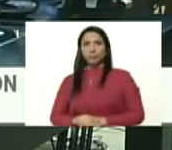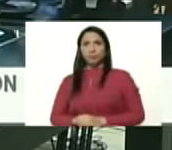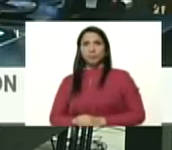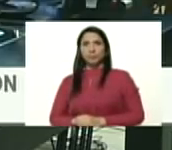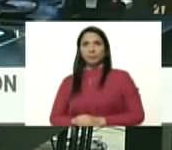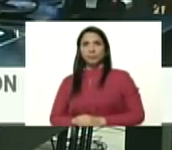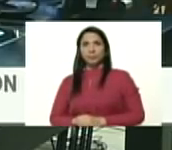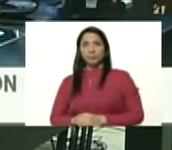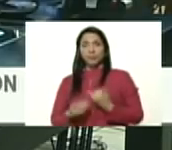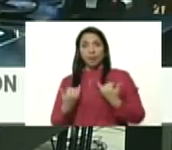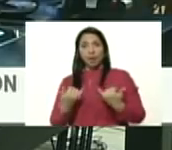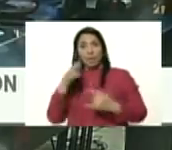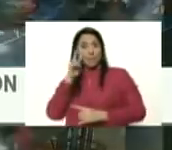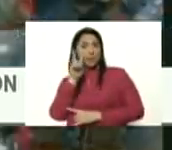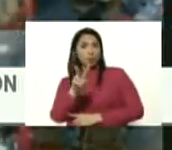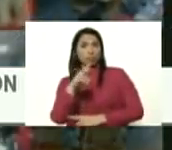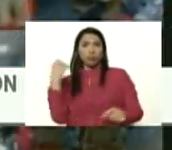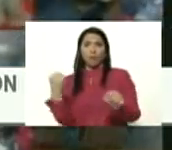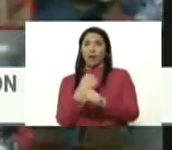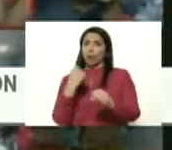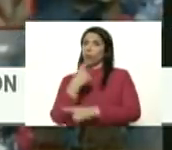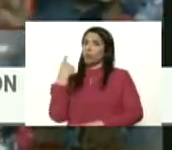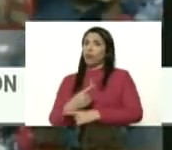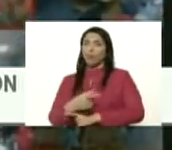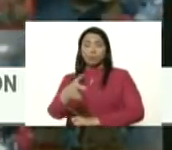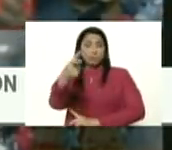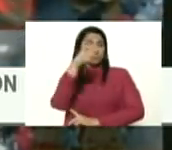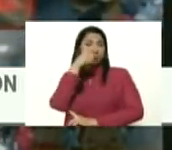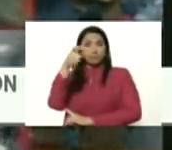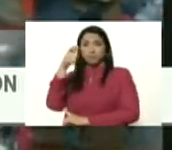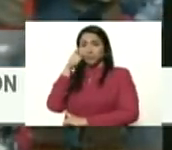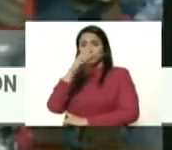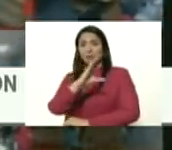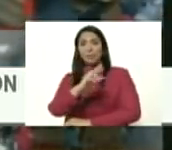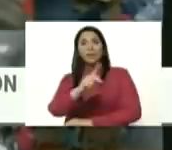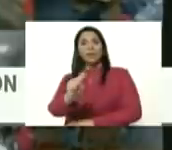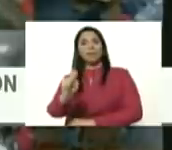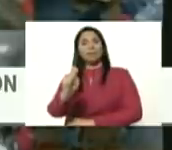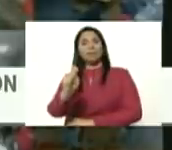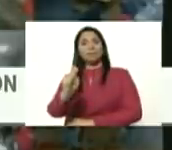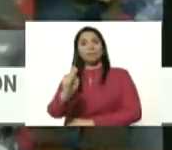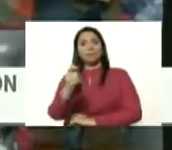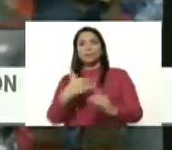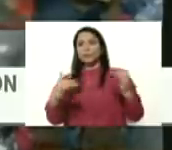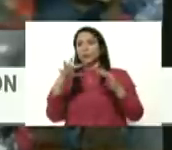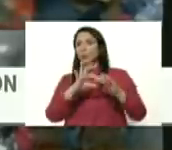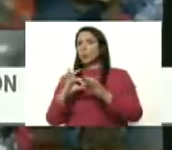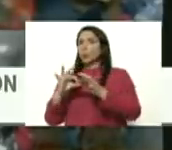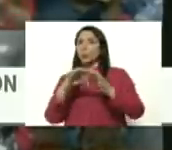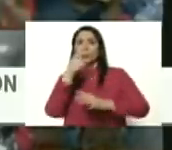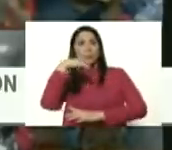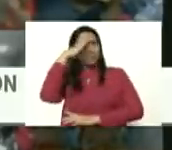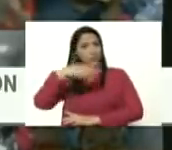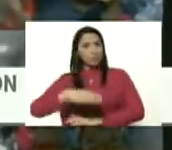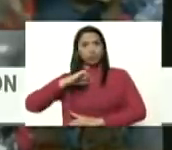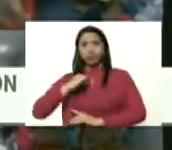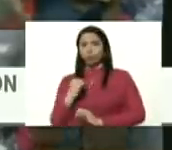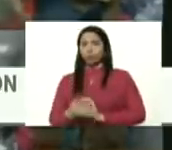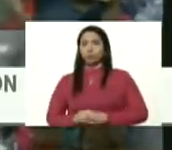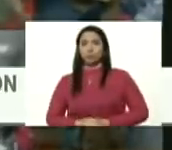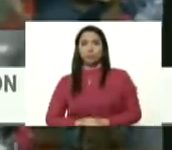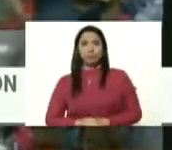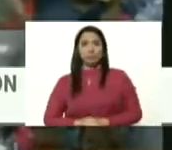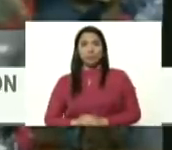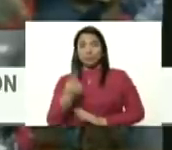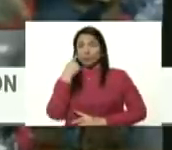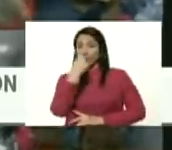Ojo avisor, clase obrera. Ojo avisor, CPT. Máxima unión cívico-militar policial. Mil